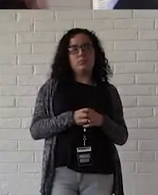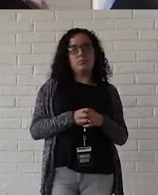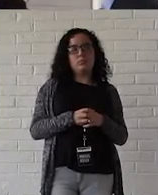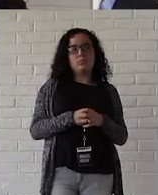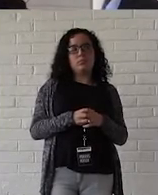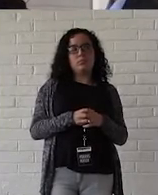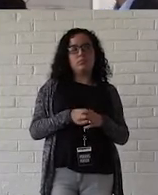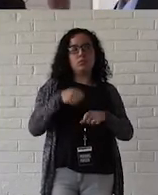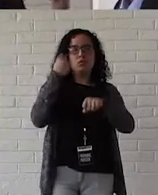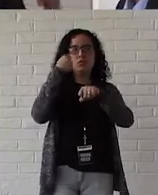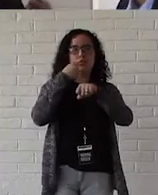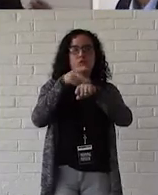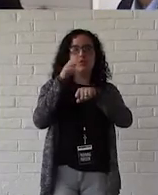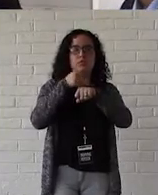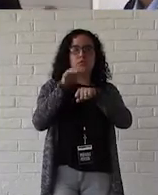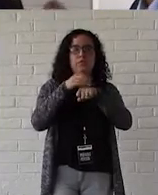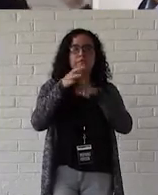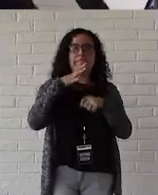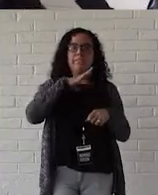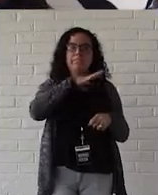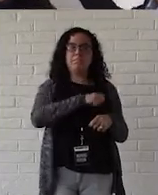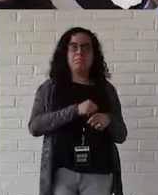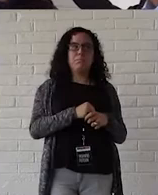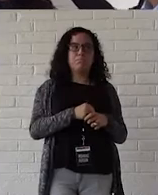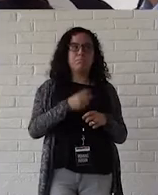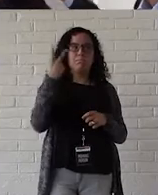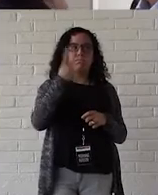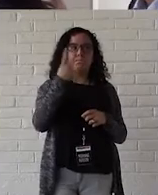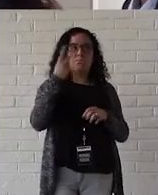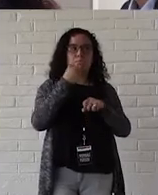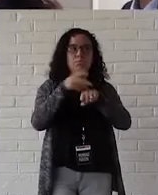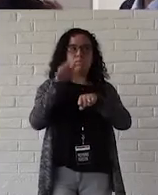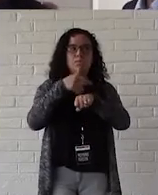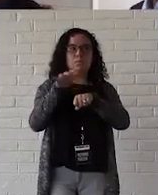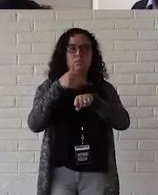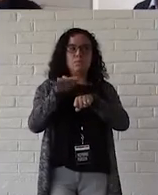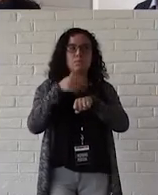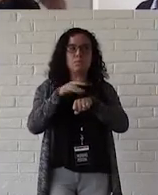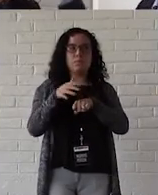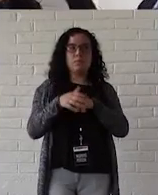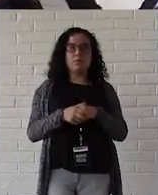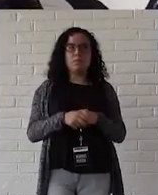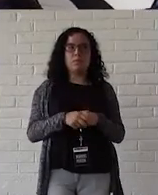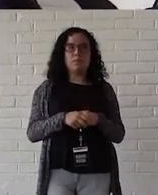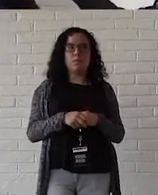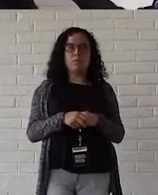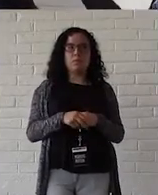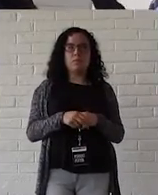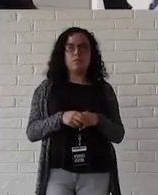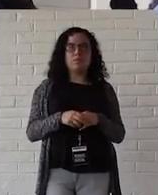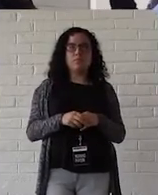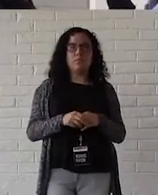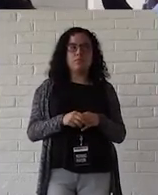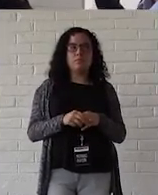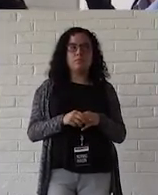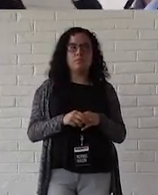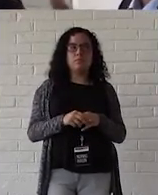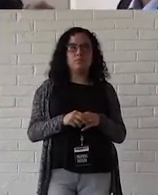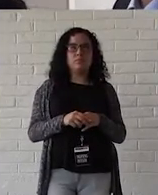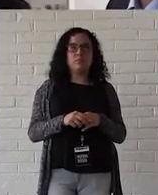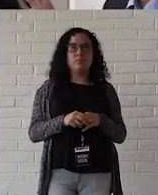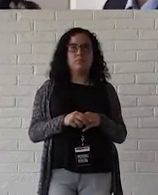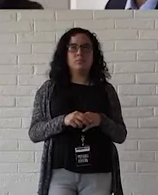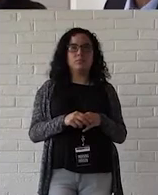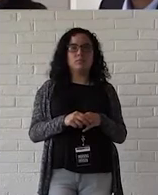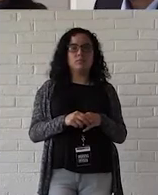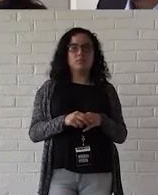en tu número favorito. ¿Ok? ¿Es de dos dígitos? Sí. Muy bien. Entonces piensa en este número y guárdalo en tu mente.